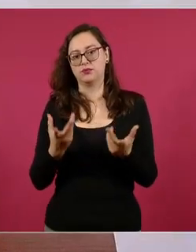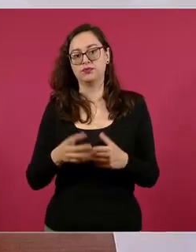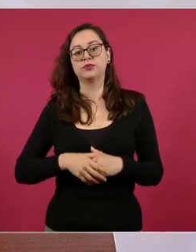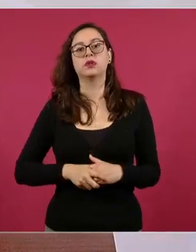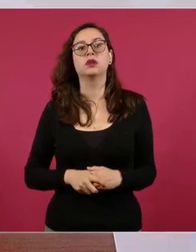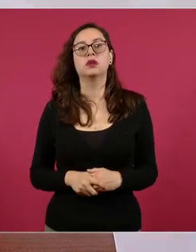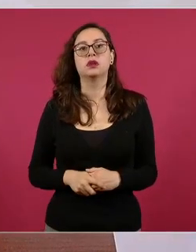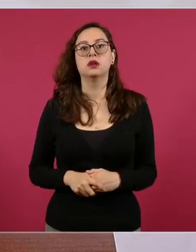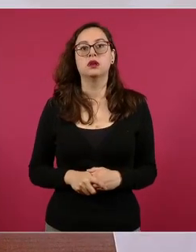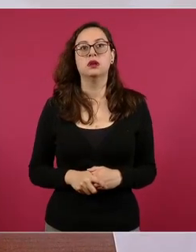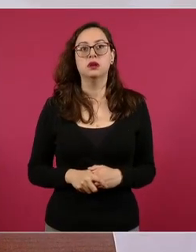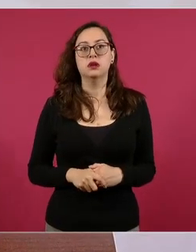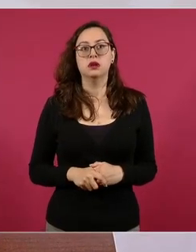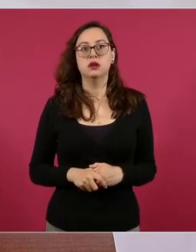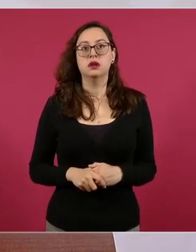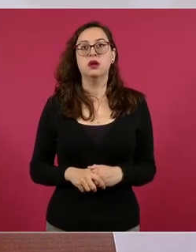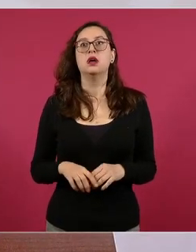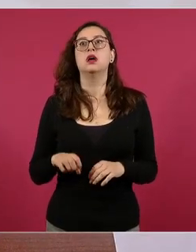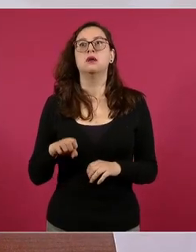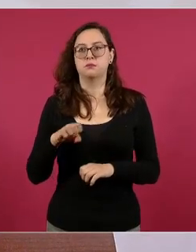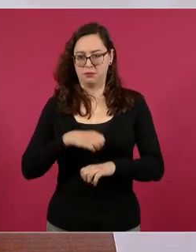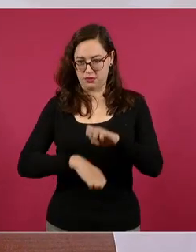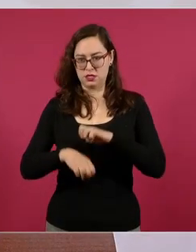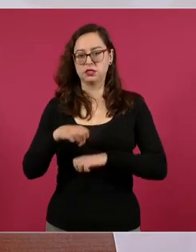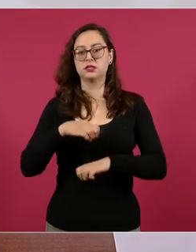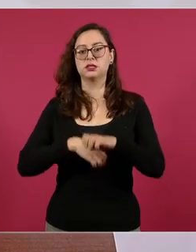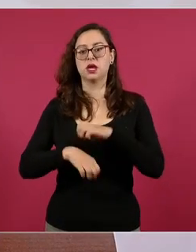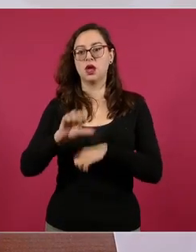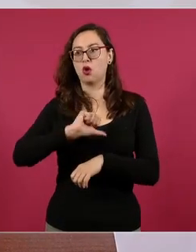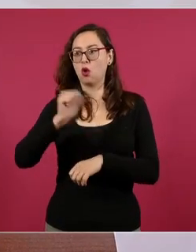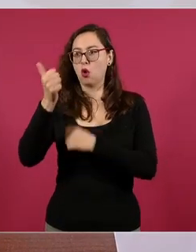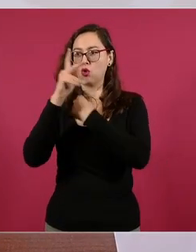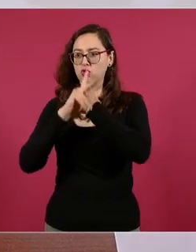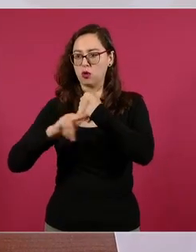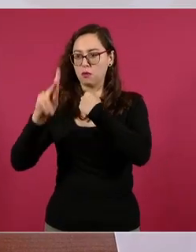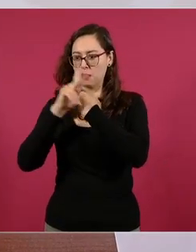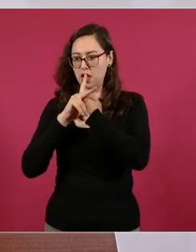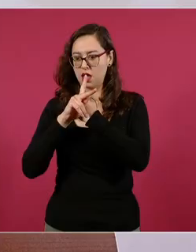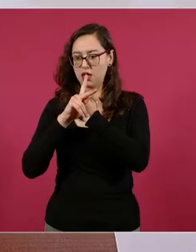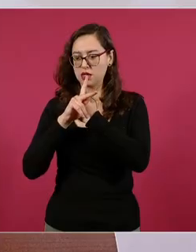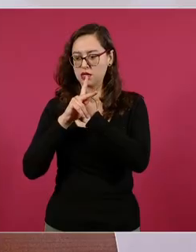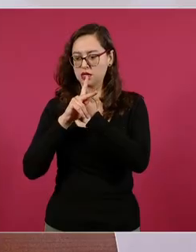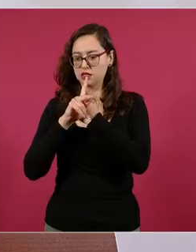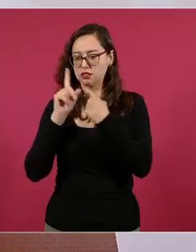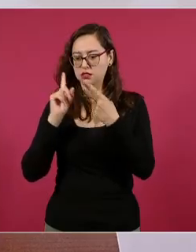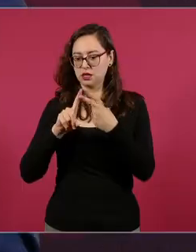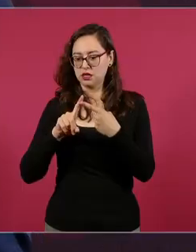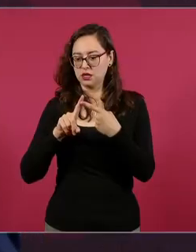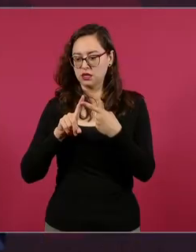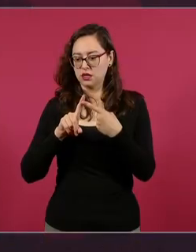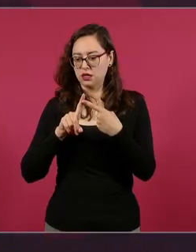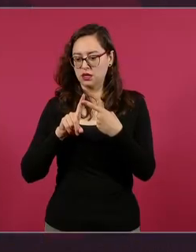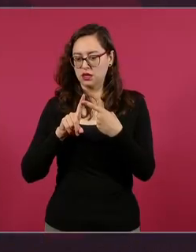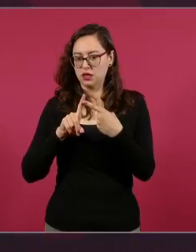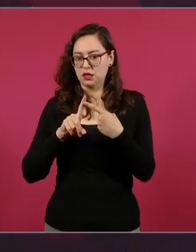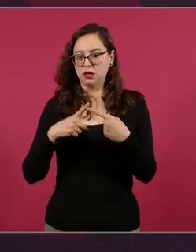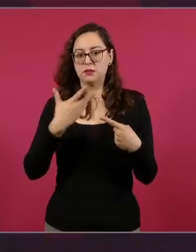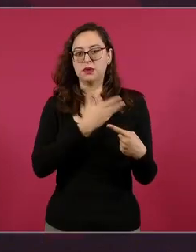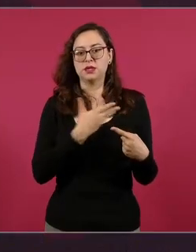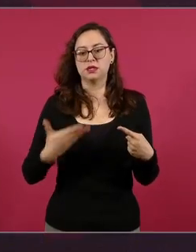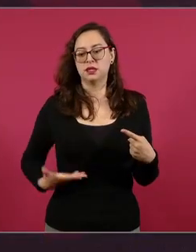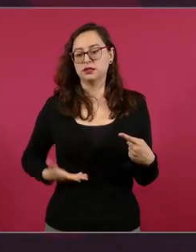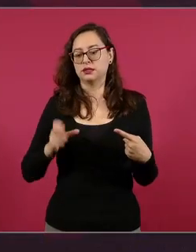de los empresarios extranjeros, estuvo el presidente de